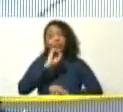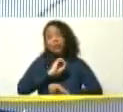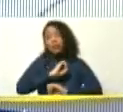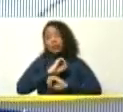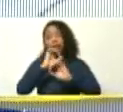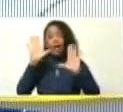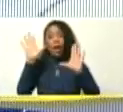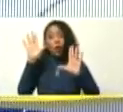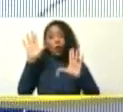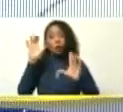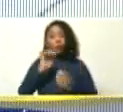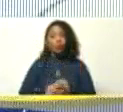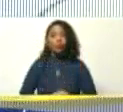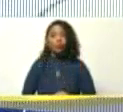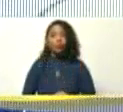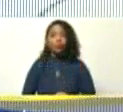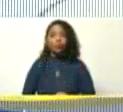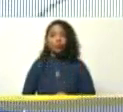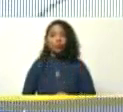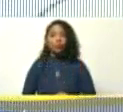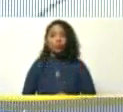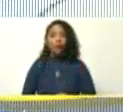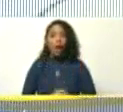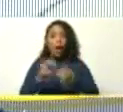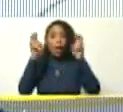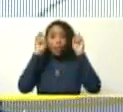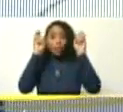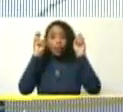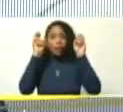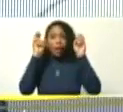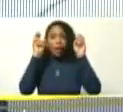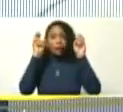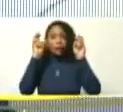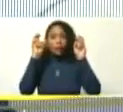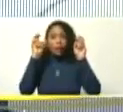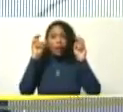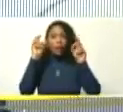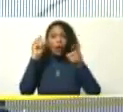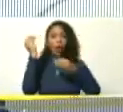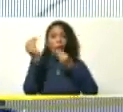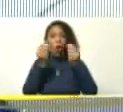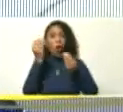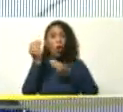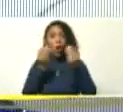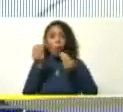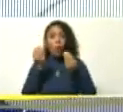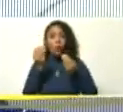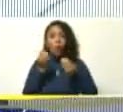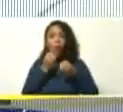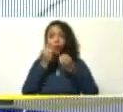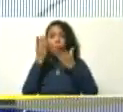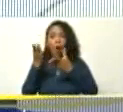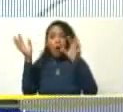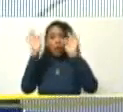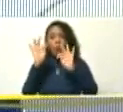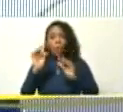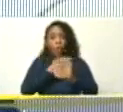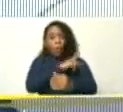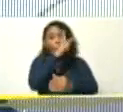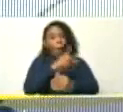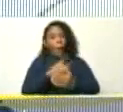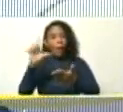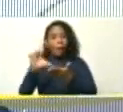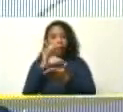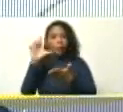ironía, el tono entre doliente y melancólico de buena parte de los poemas de este